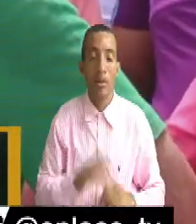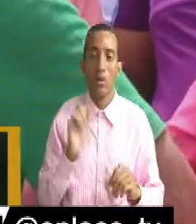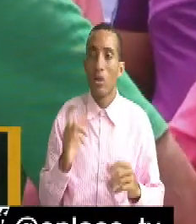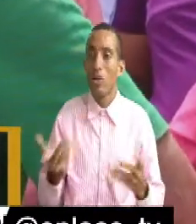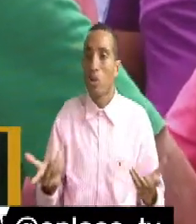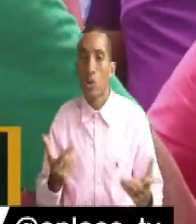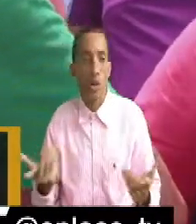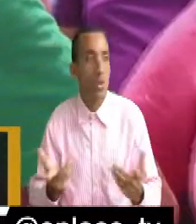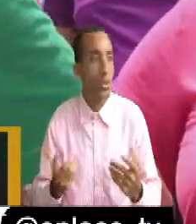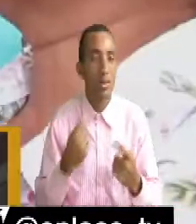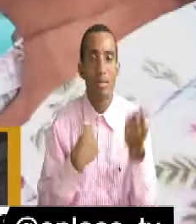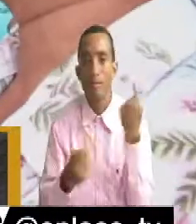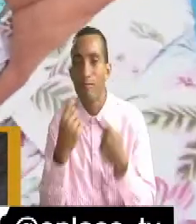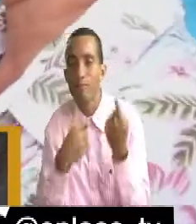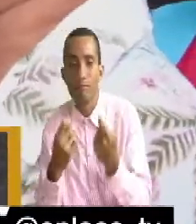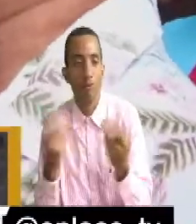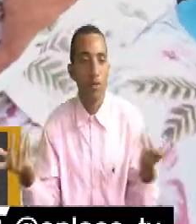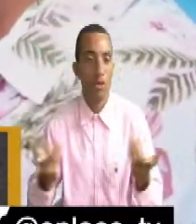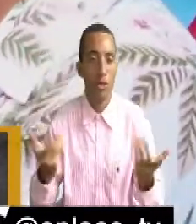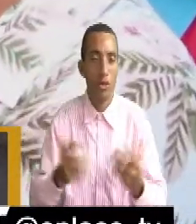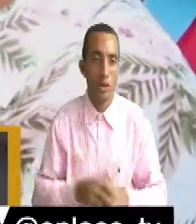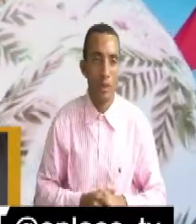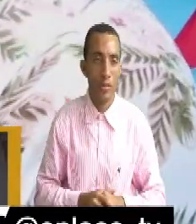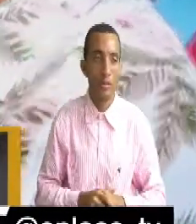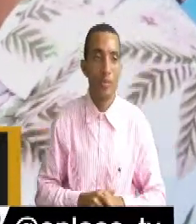su actividad económica. Queremos es